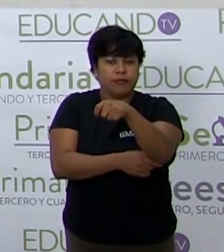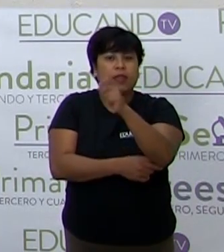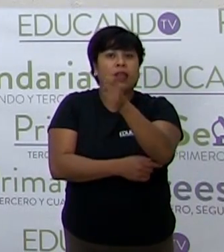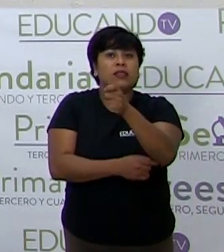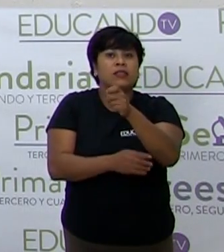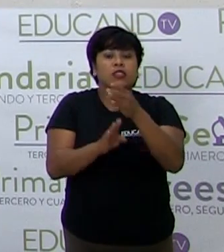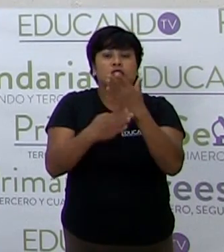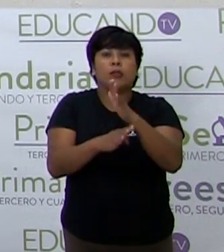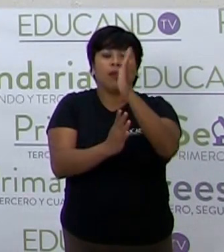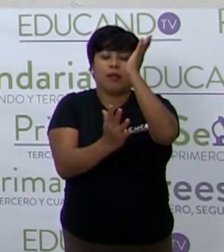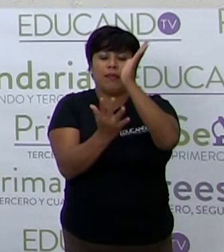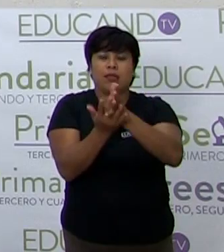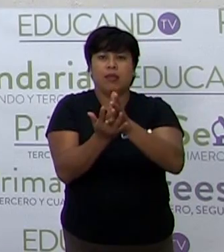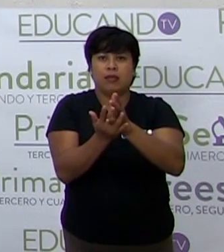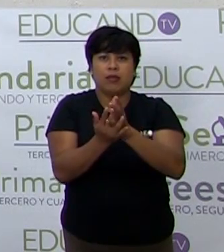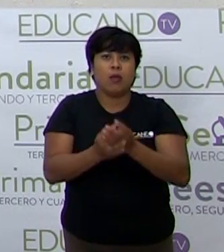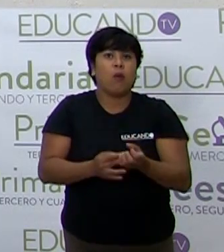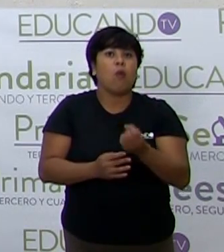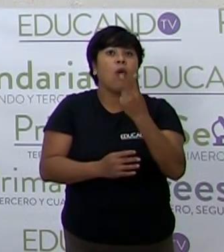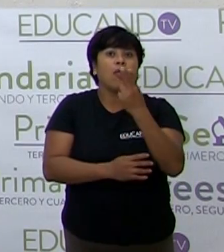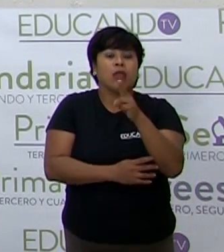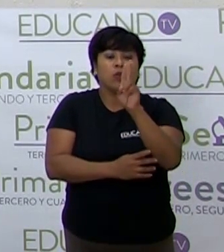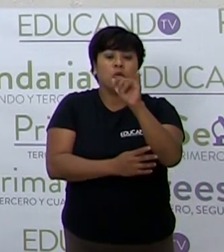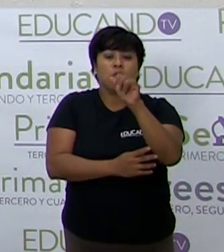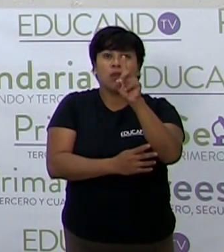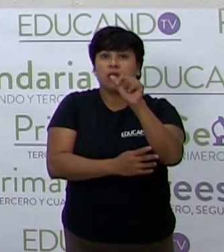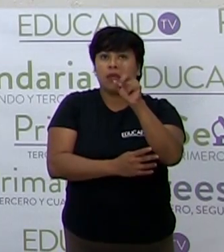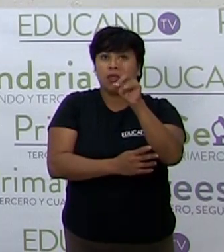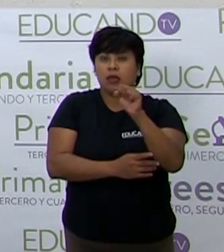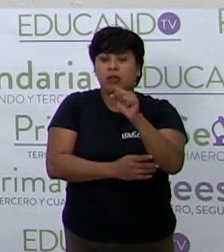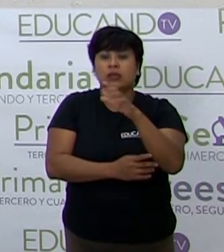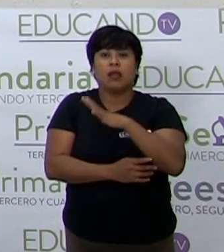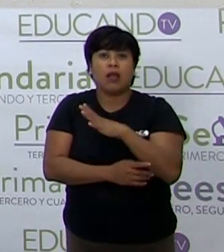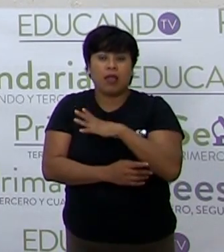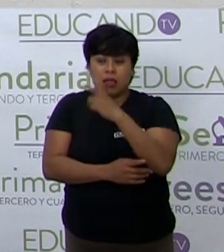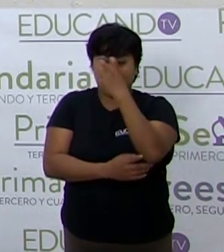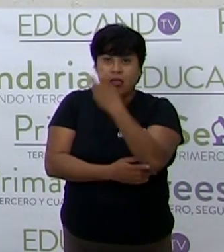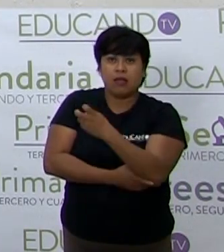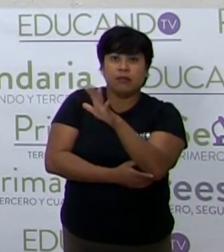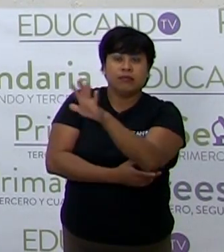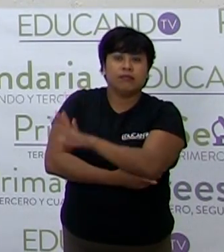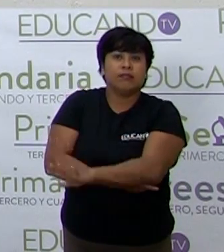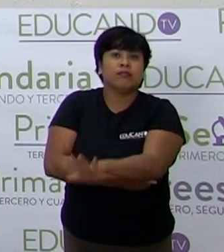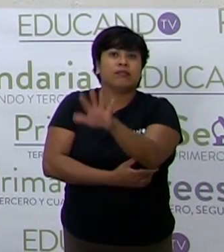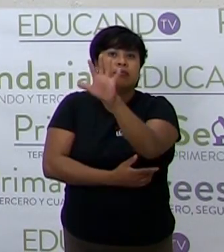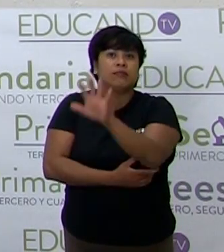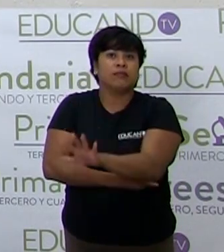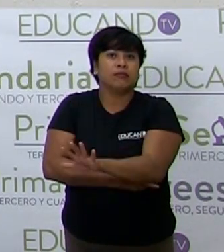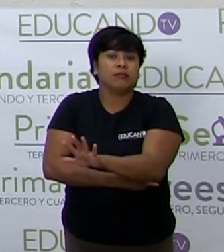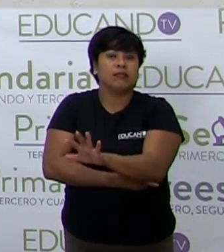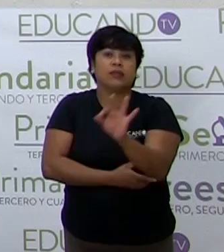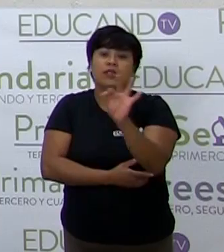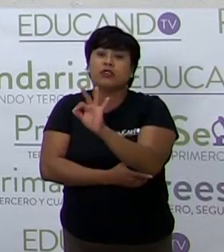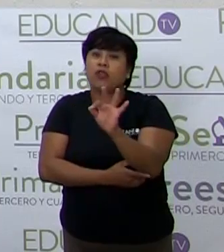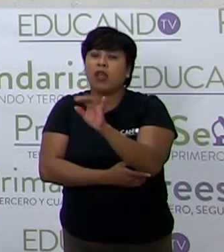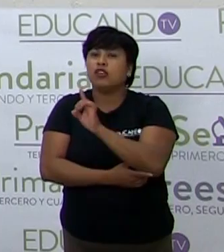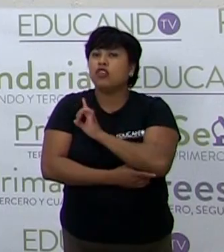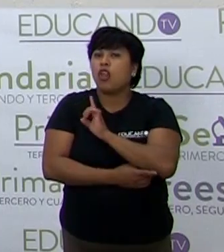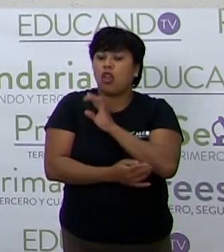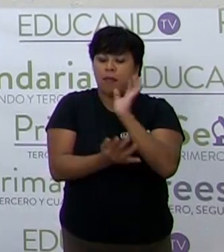mitad. ¿Cuántas unidades cuadradas estarían acá? Si fueran la mitad nada